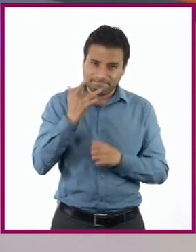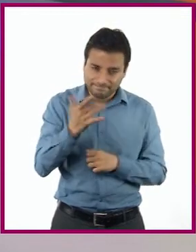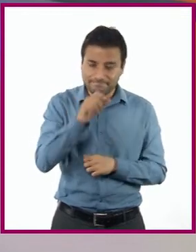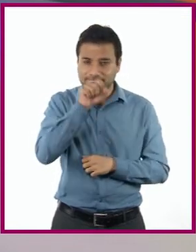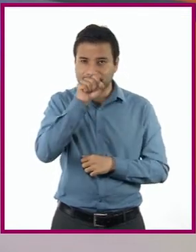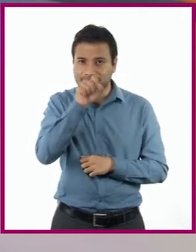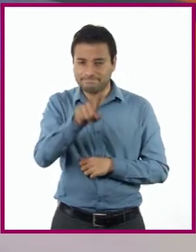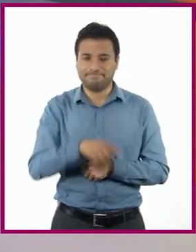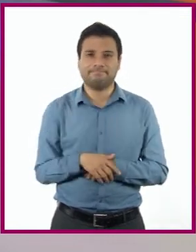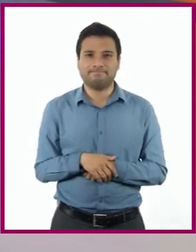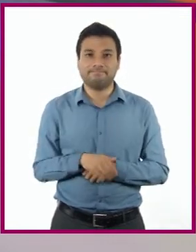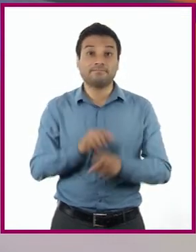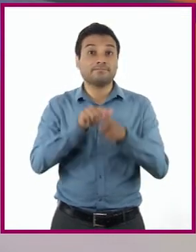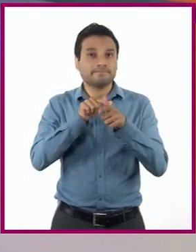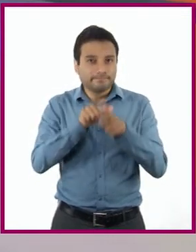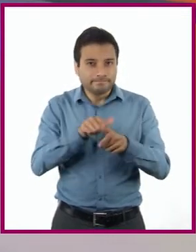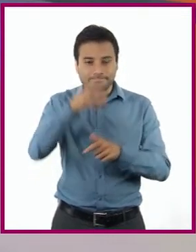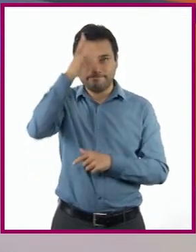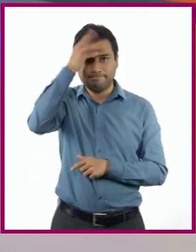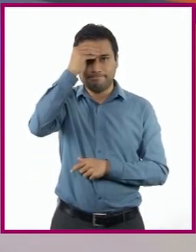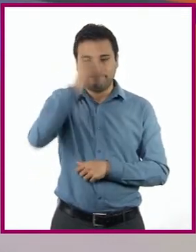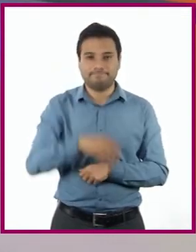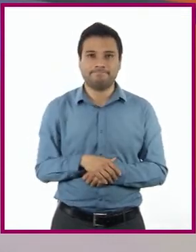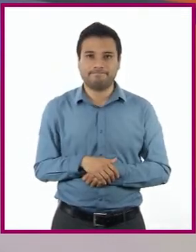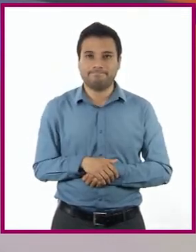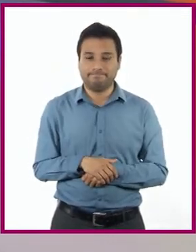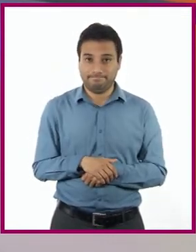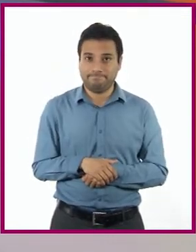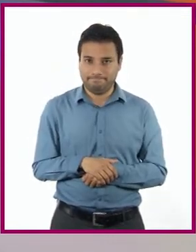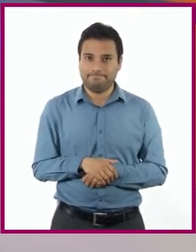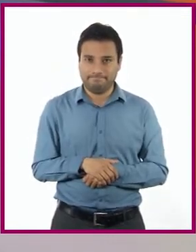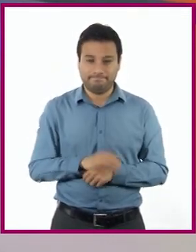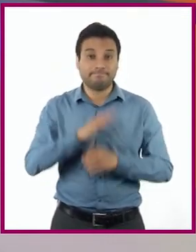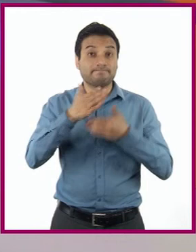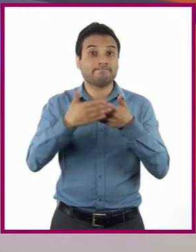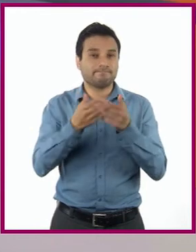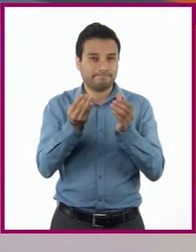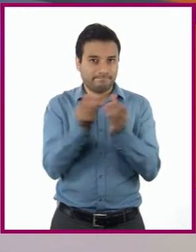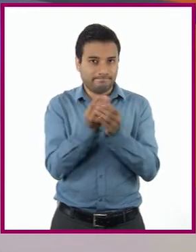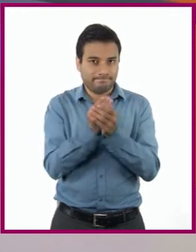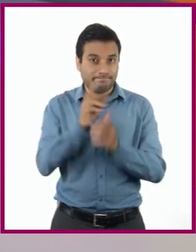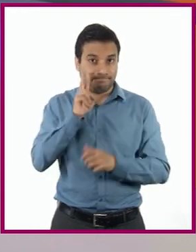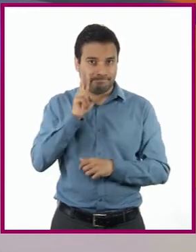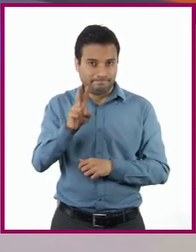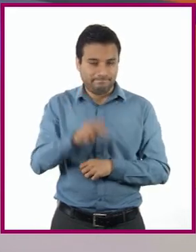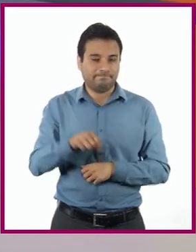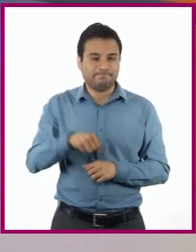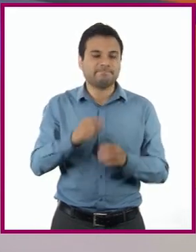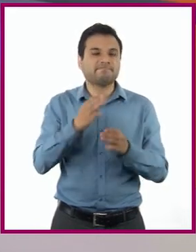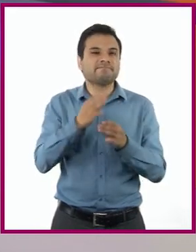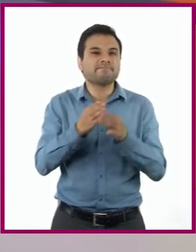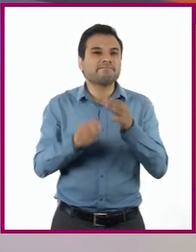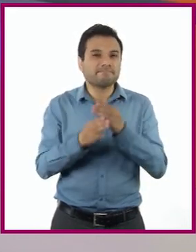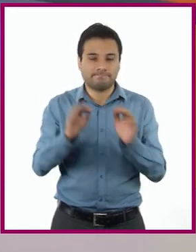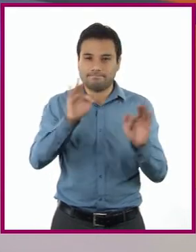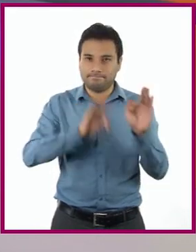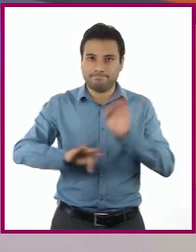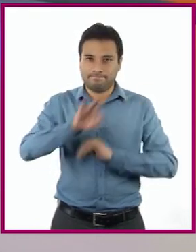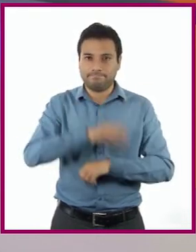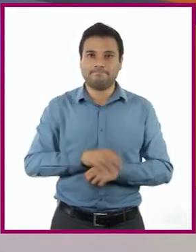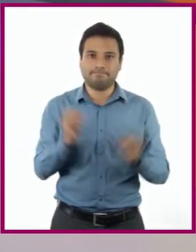les invitamos a continuar con Aprende en Casa y a no perderse la próxima sesión de la asignatura Ciencias